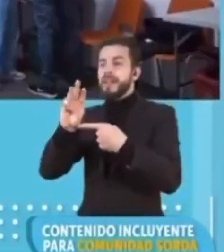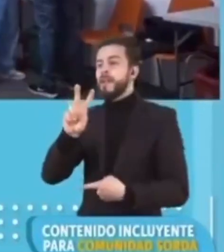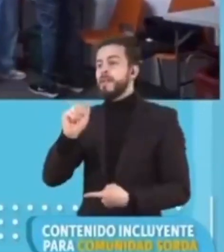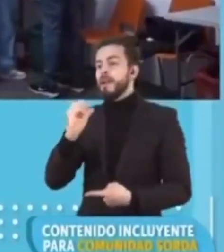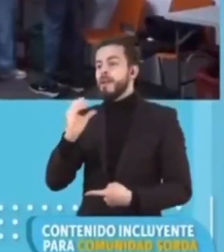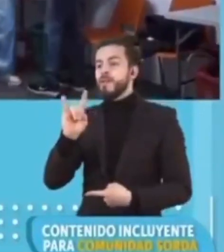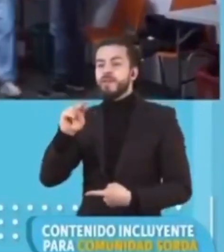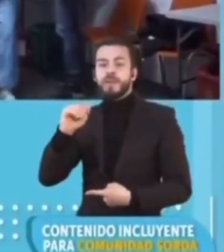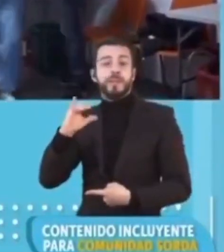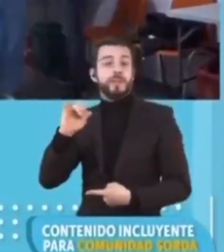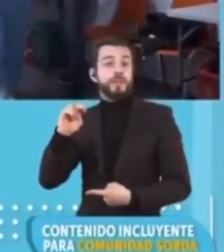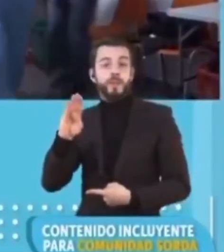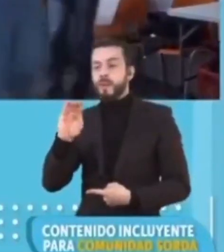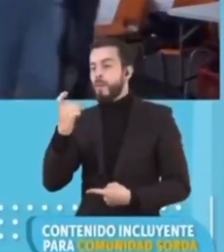página